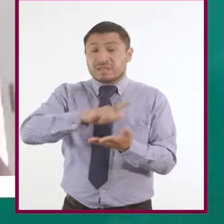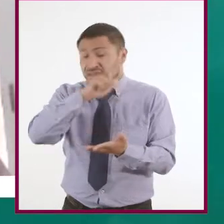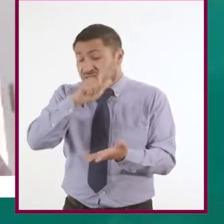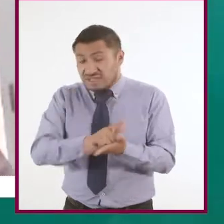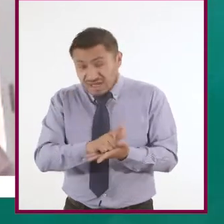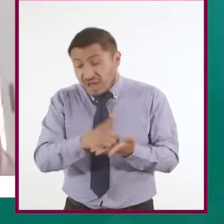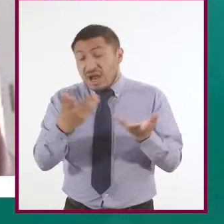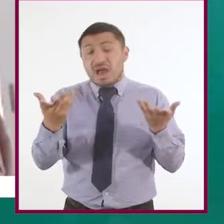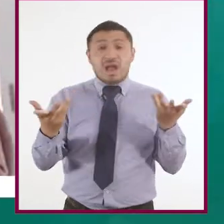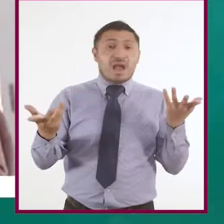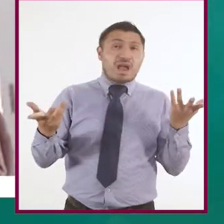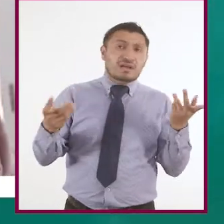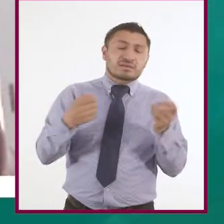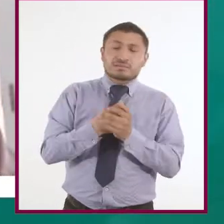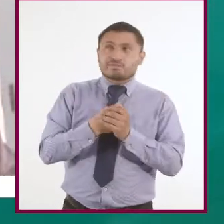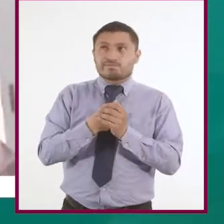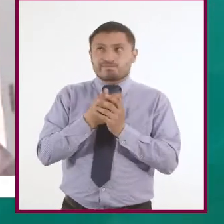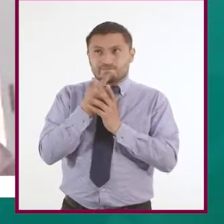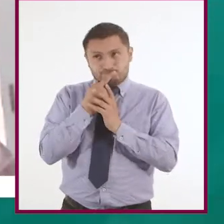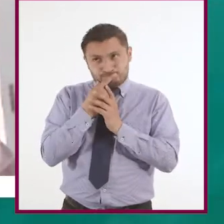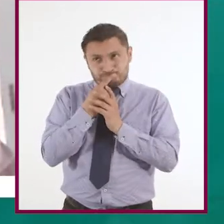a ciertas